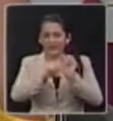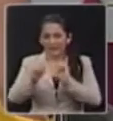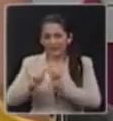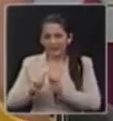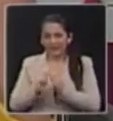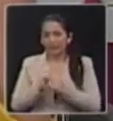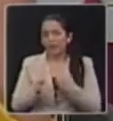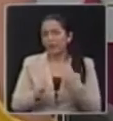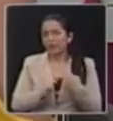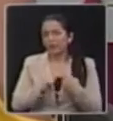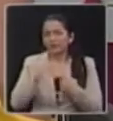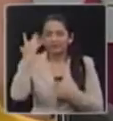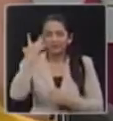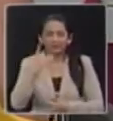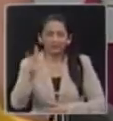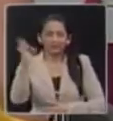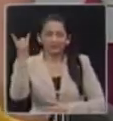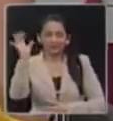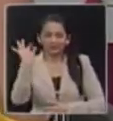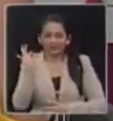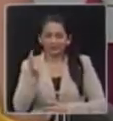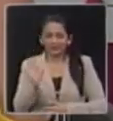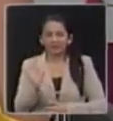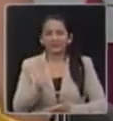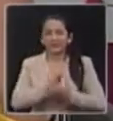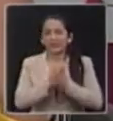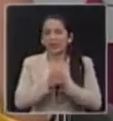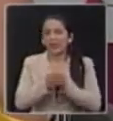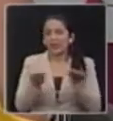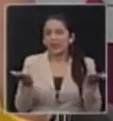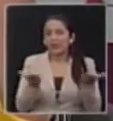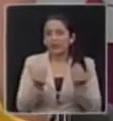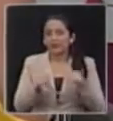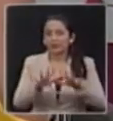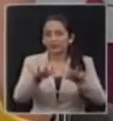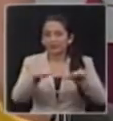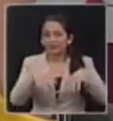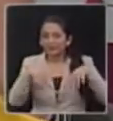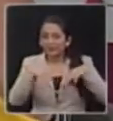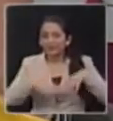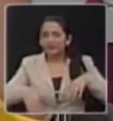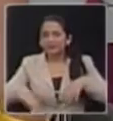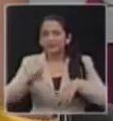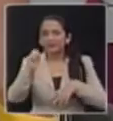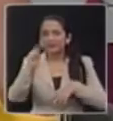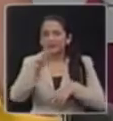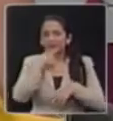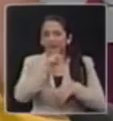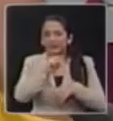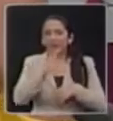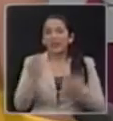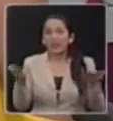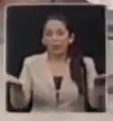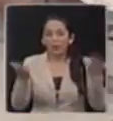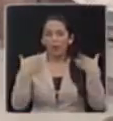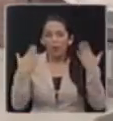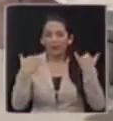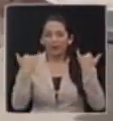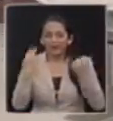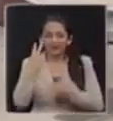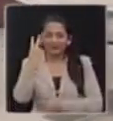días 18 y 19 de noviembre el Centro de Convenciones de Guayaquil un espacio innovador. Aquí les presentamos.